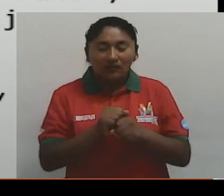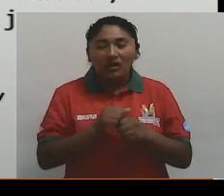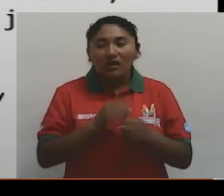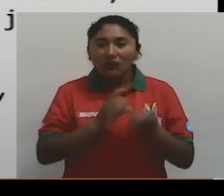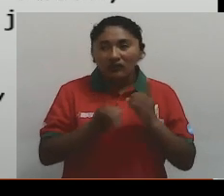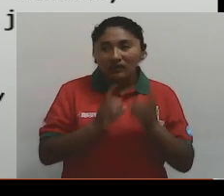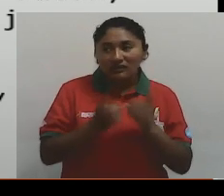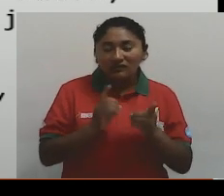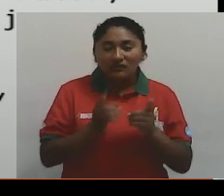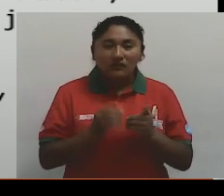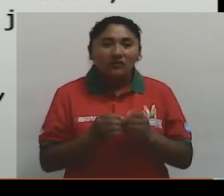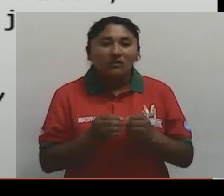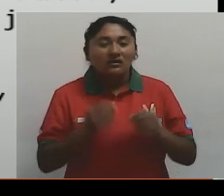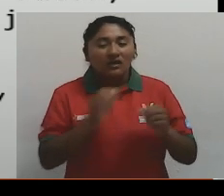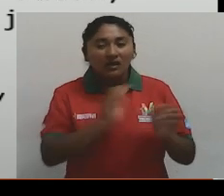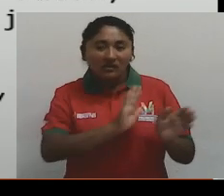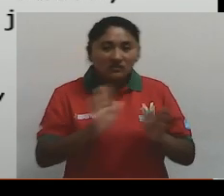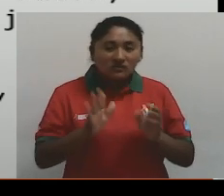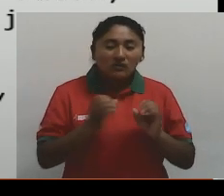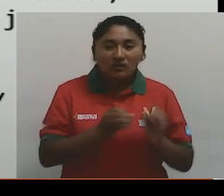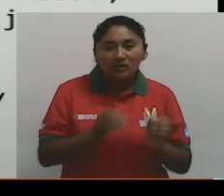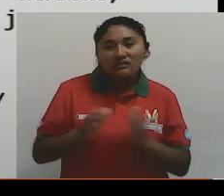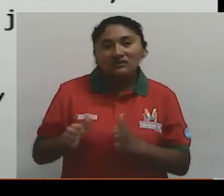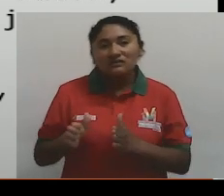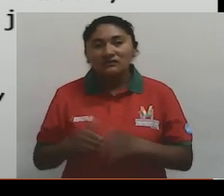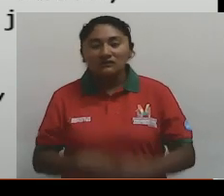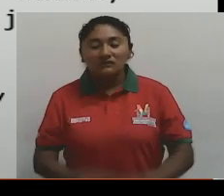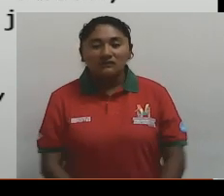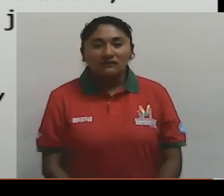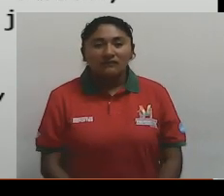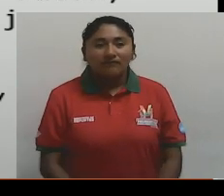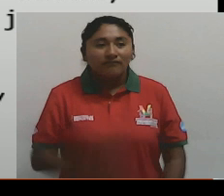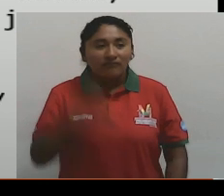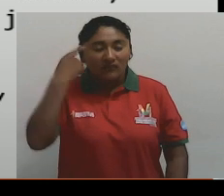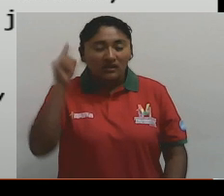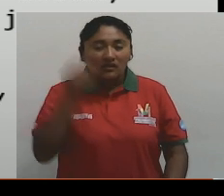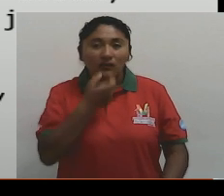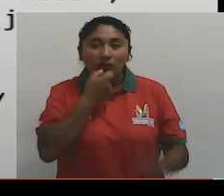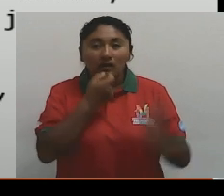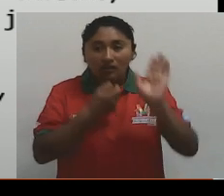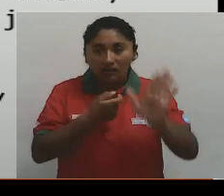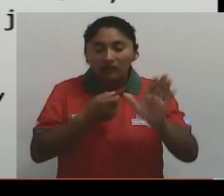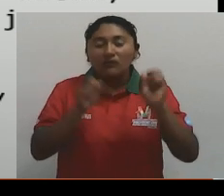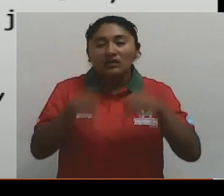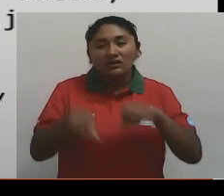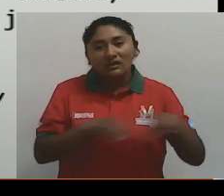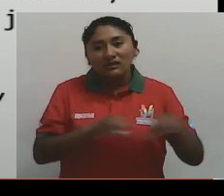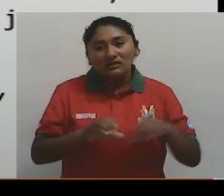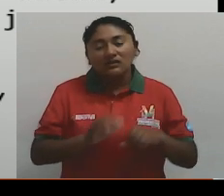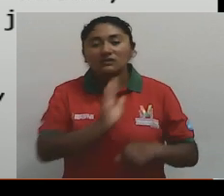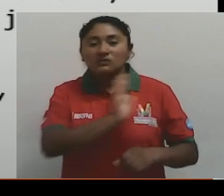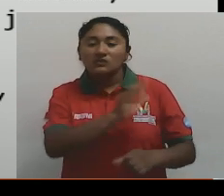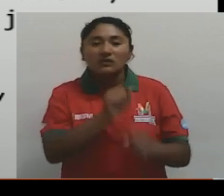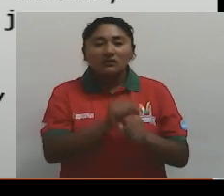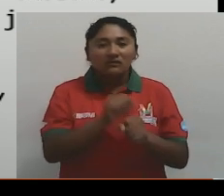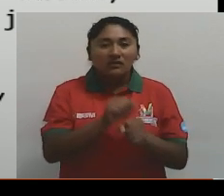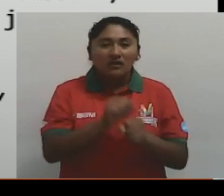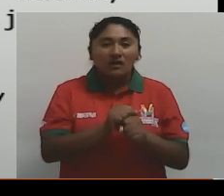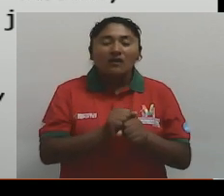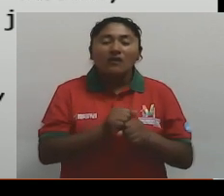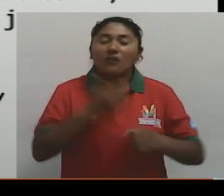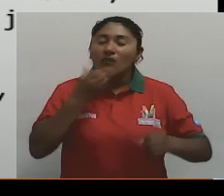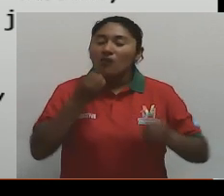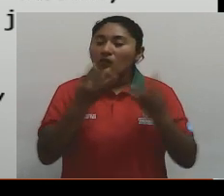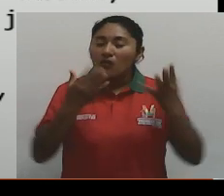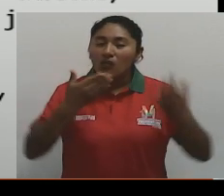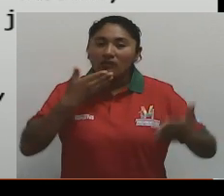siguen el desarrollo del evento a través de la televisión. Para que el árbitro pueda asumir su trabajo con calidad y profesionalidad requerida,